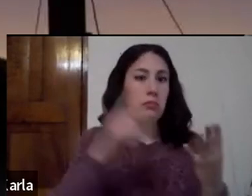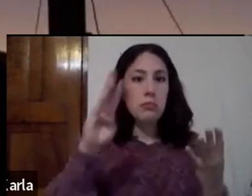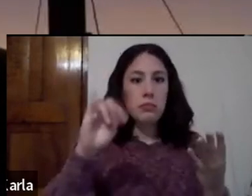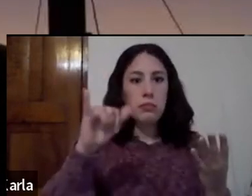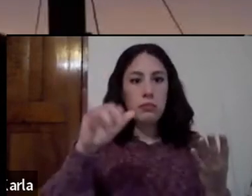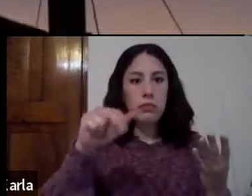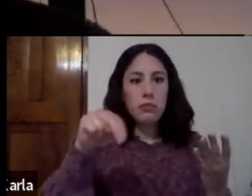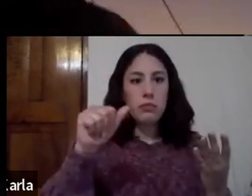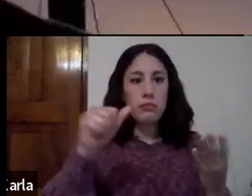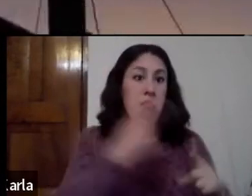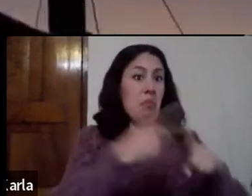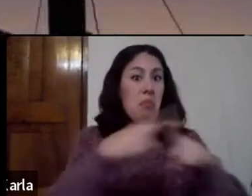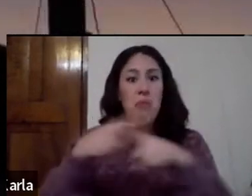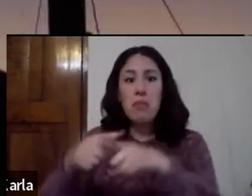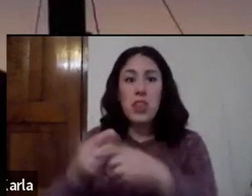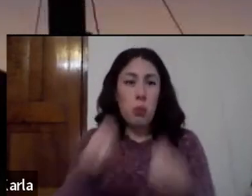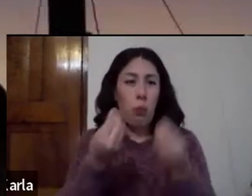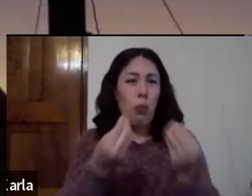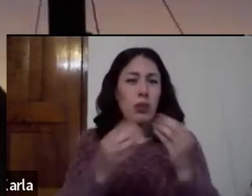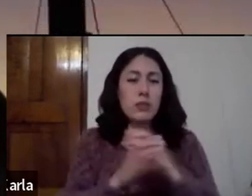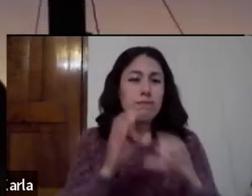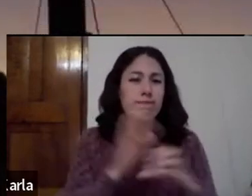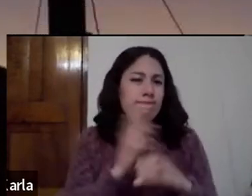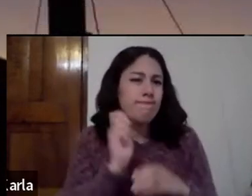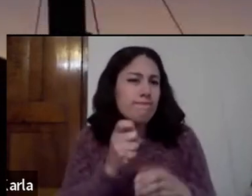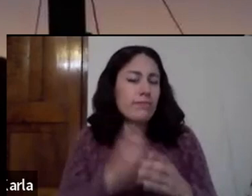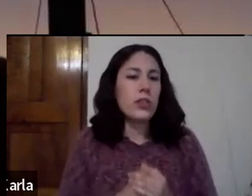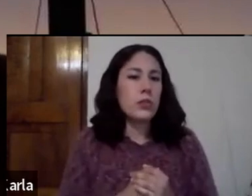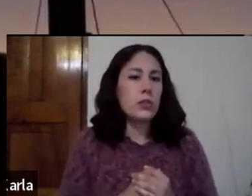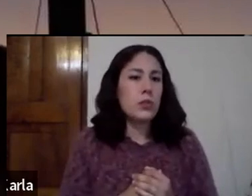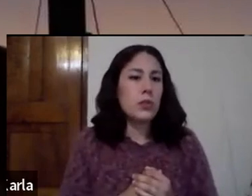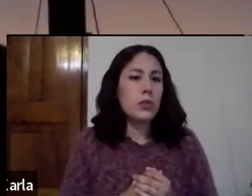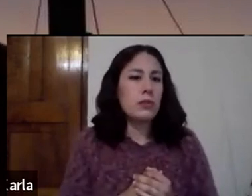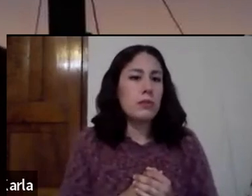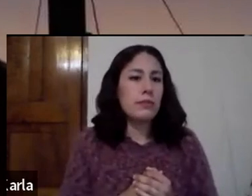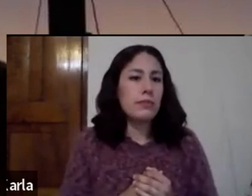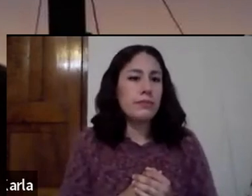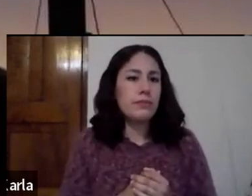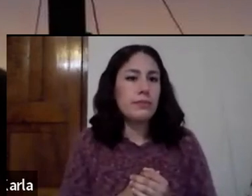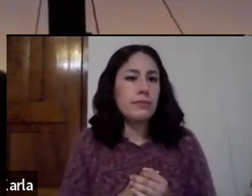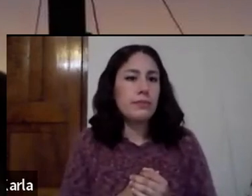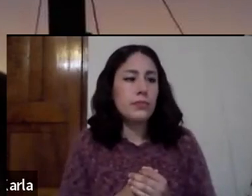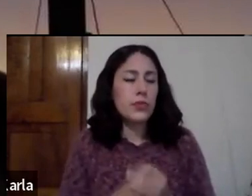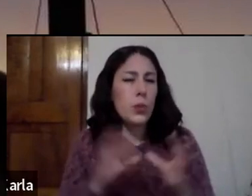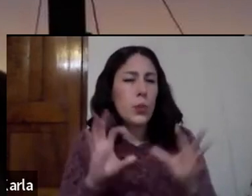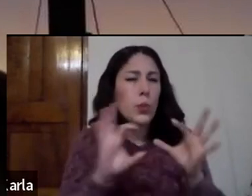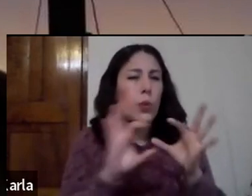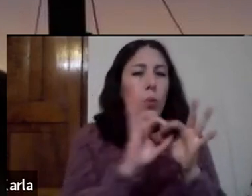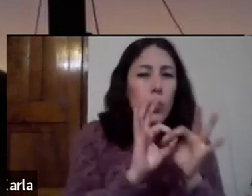Hay una particularidad, hay una intimidad particular cuando nos referimos a una persona por su